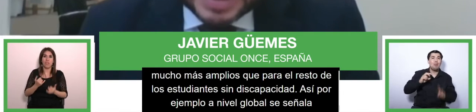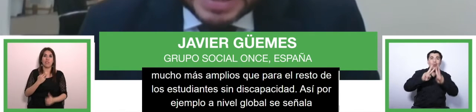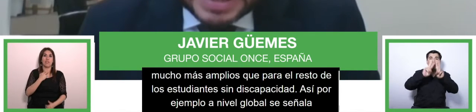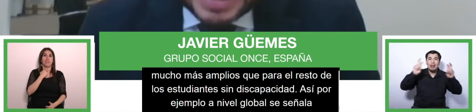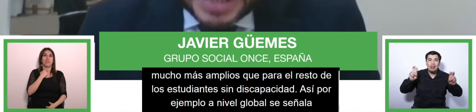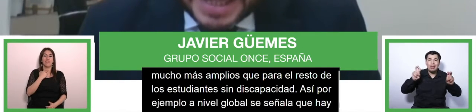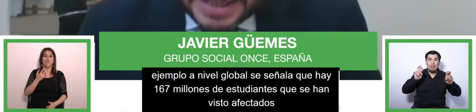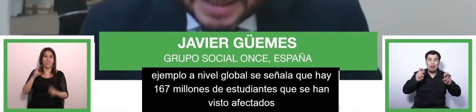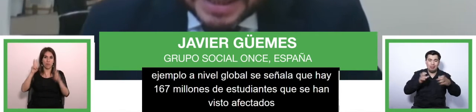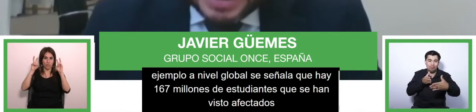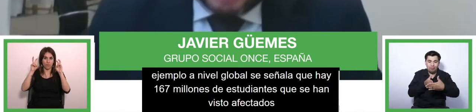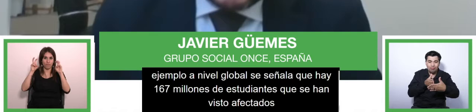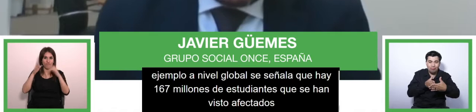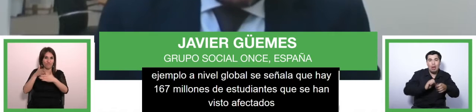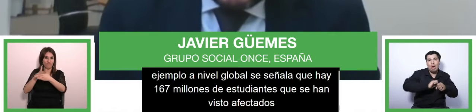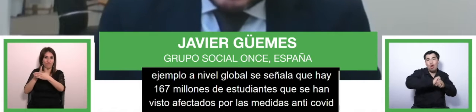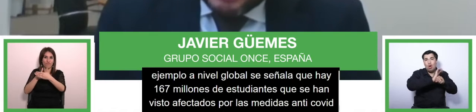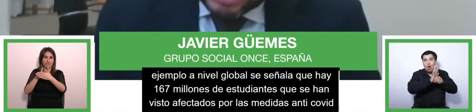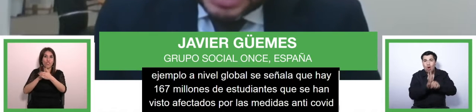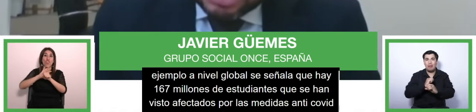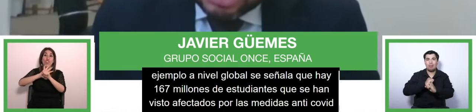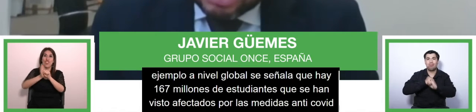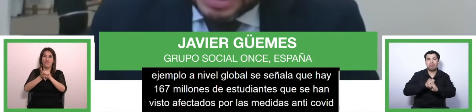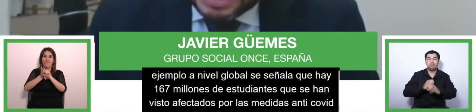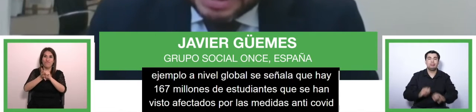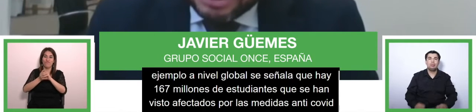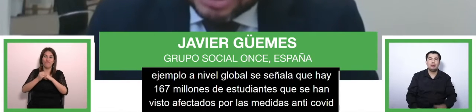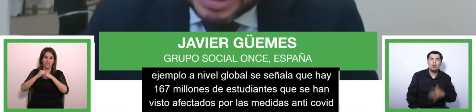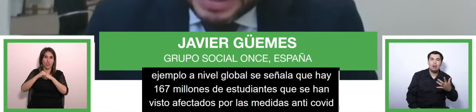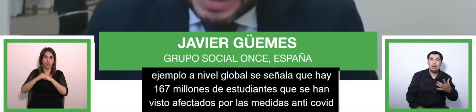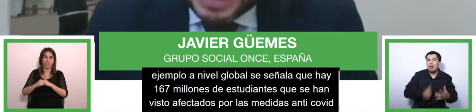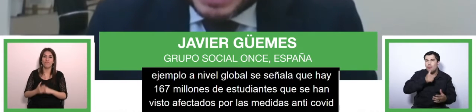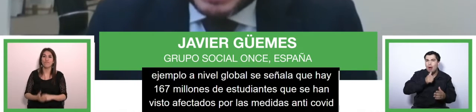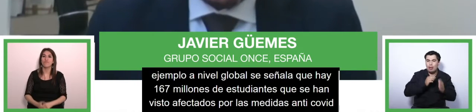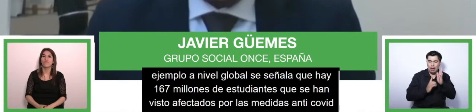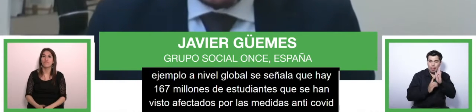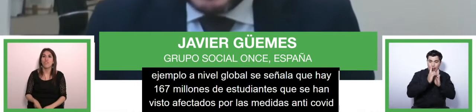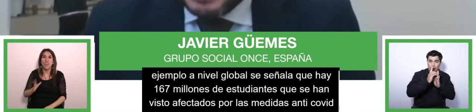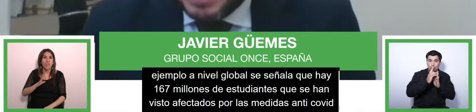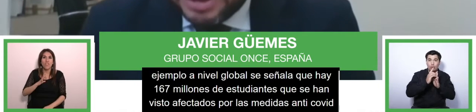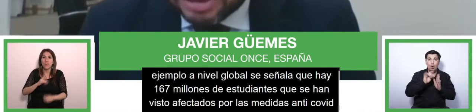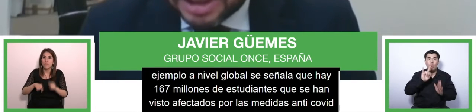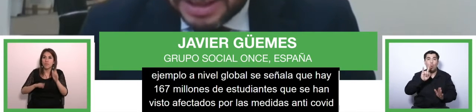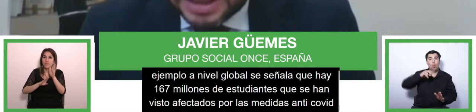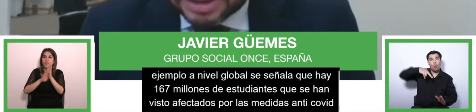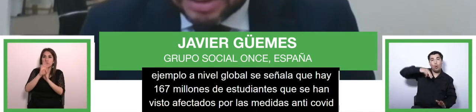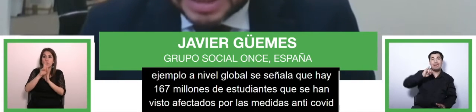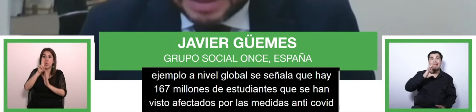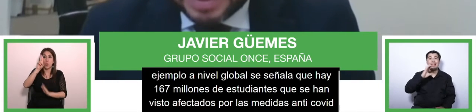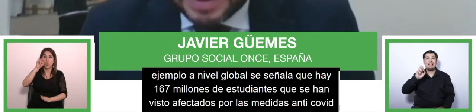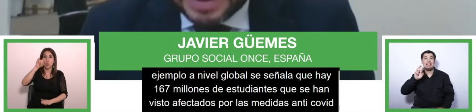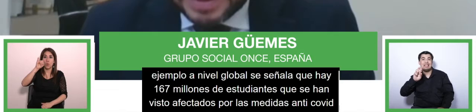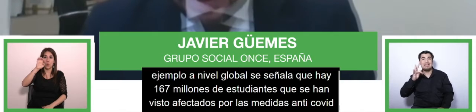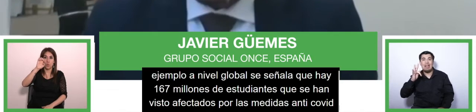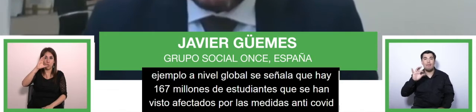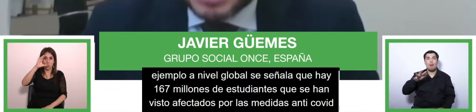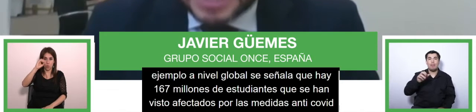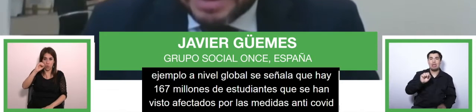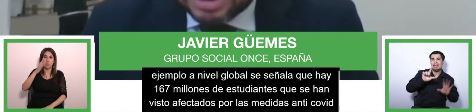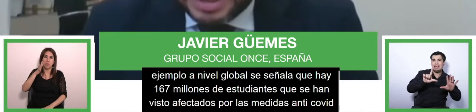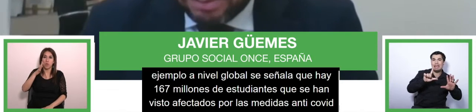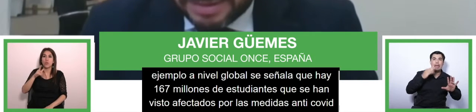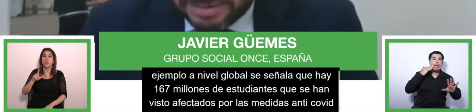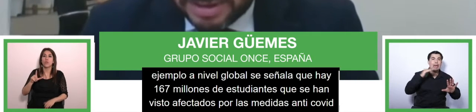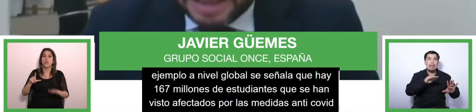región. Y de ahí, aunque todavía no tenemos datos, UNICEF nos señala que 7 de cada 10 niños y niñas con discapacidad no